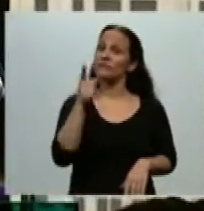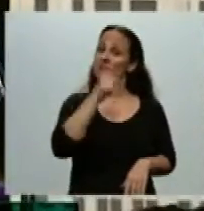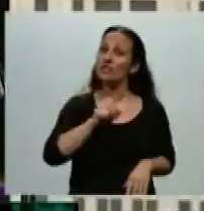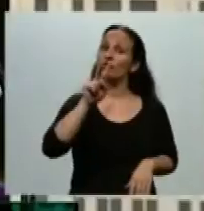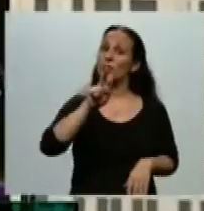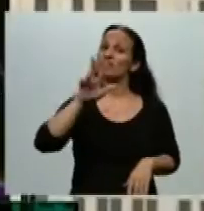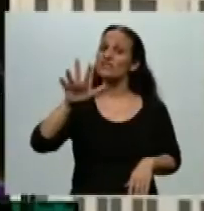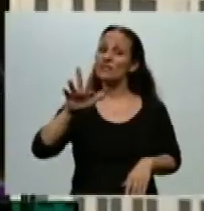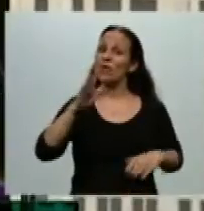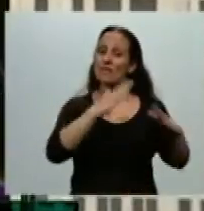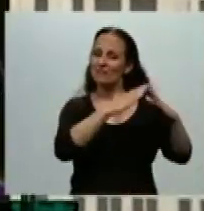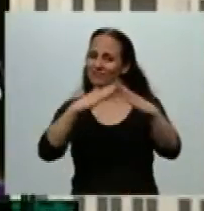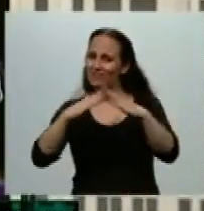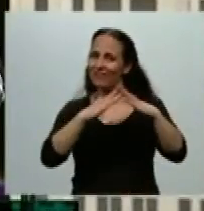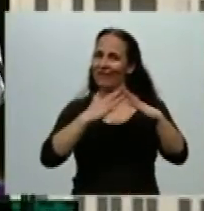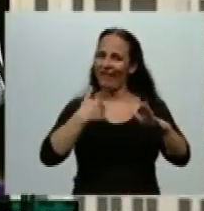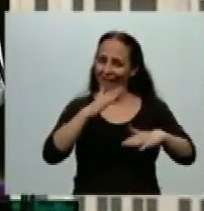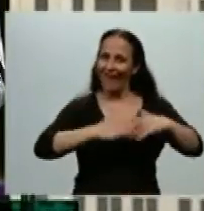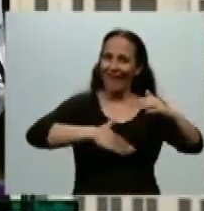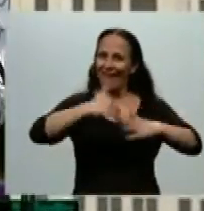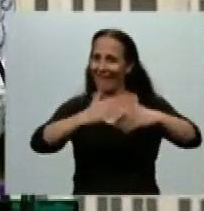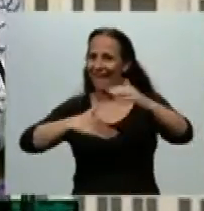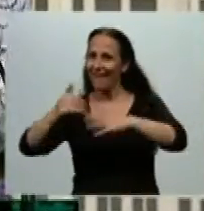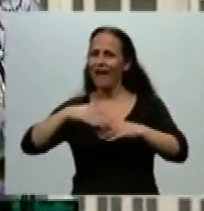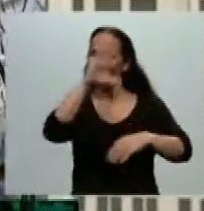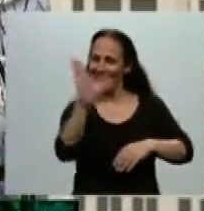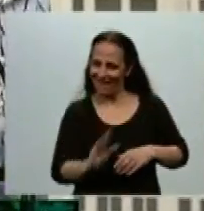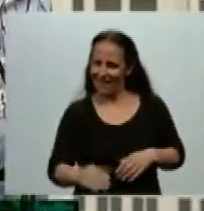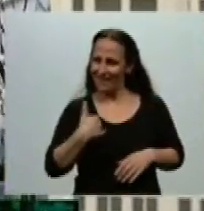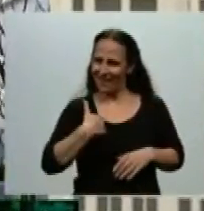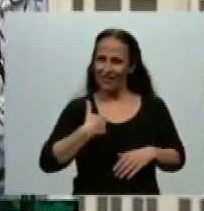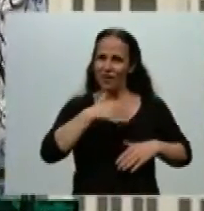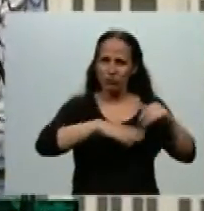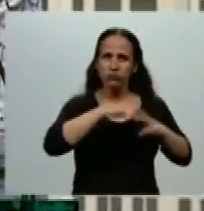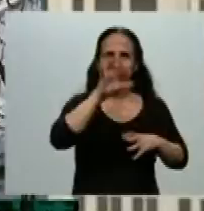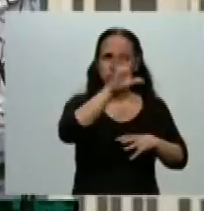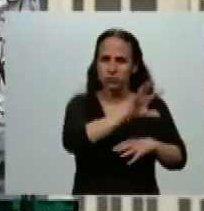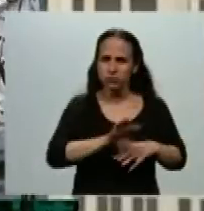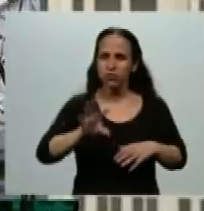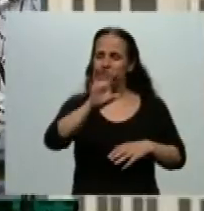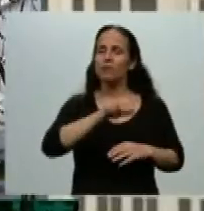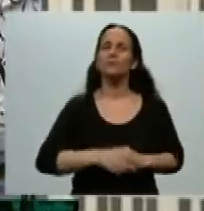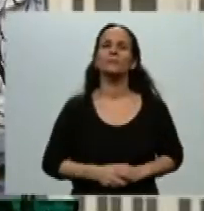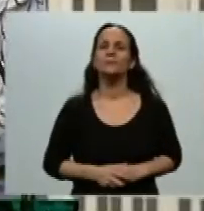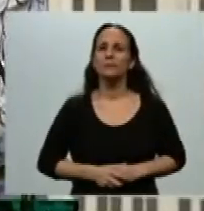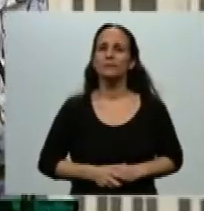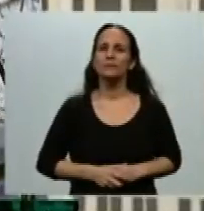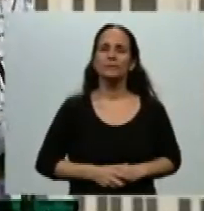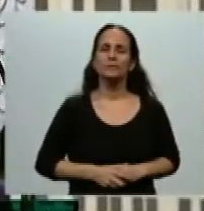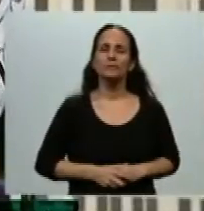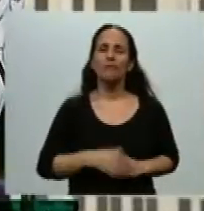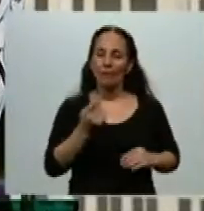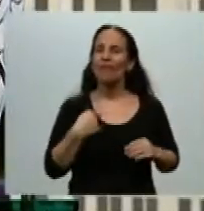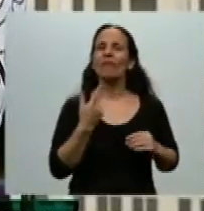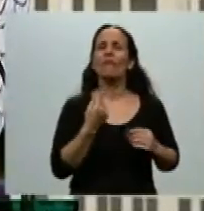125.000 viviendas en marcha a lo largo y a lo ancho del país para todos aquellos sectores que no